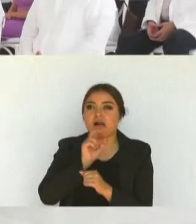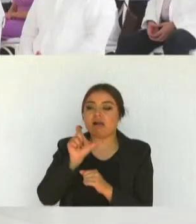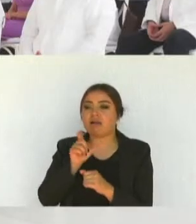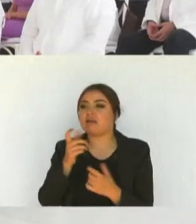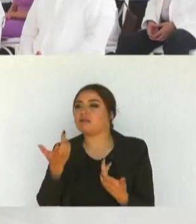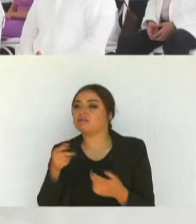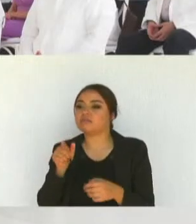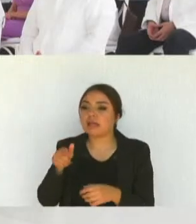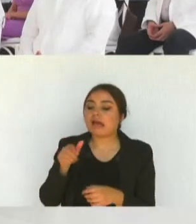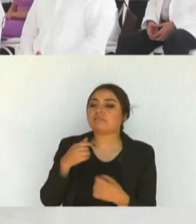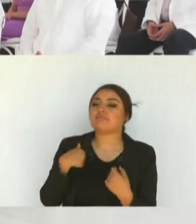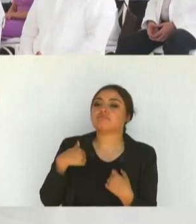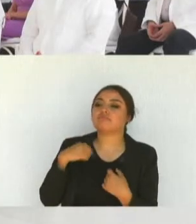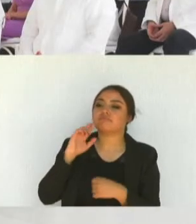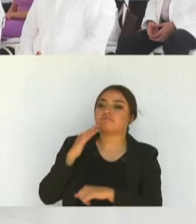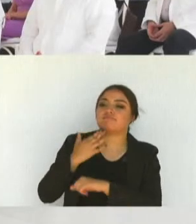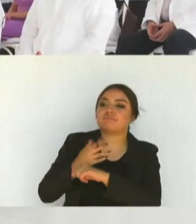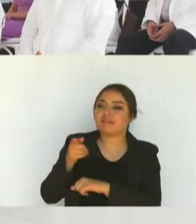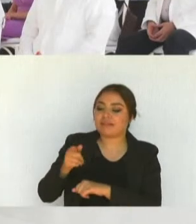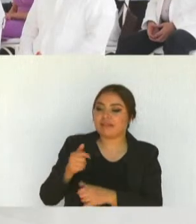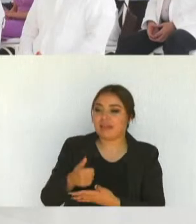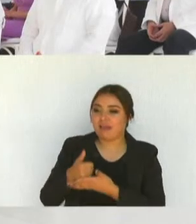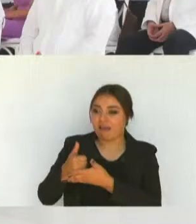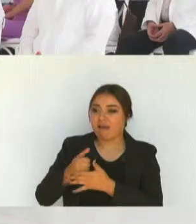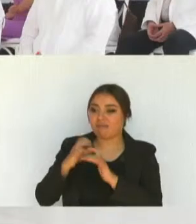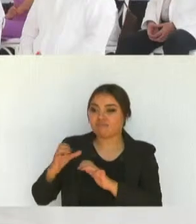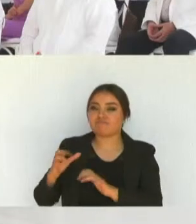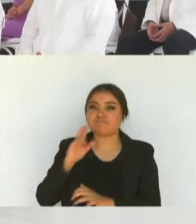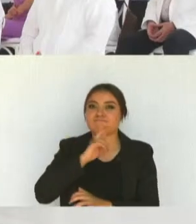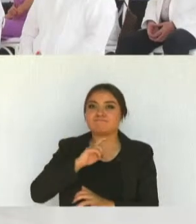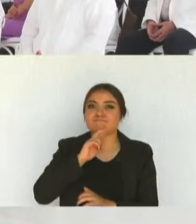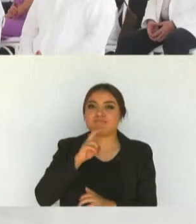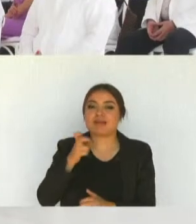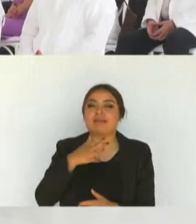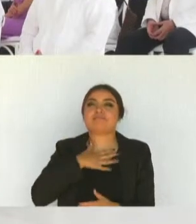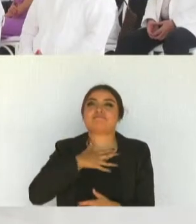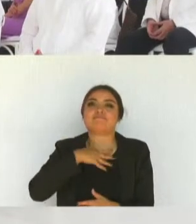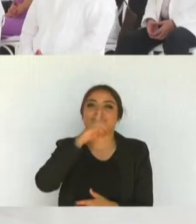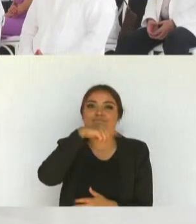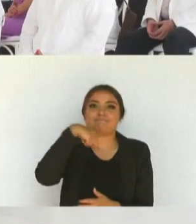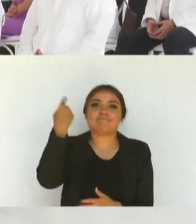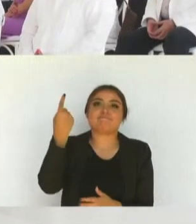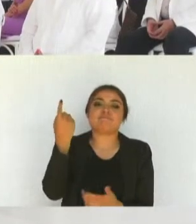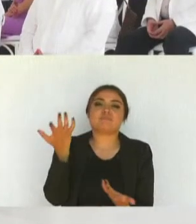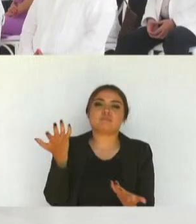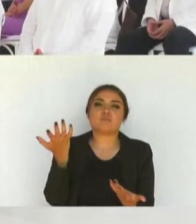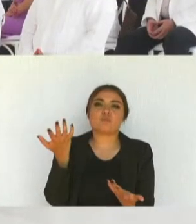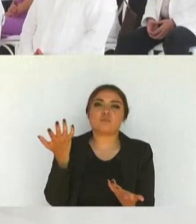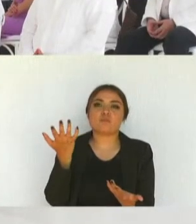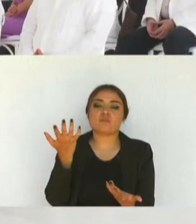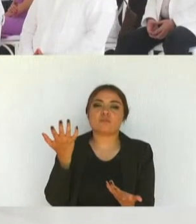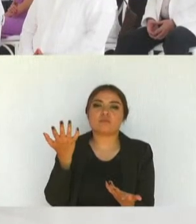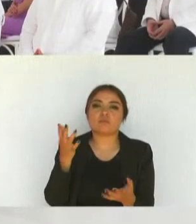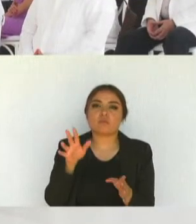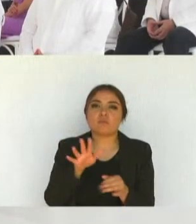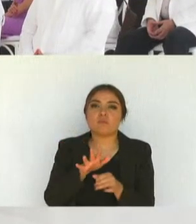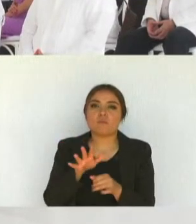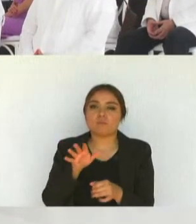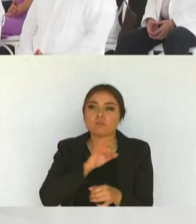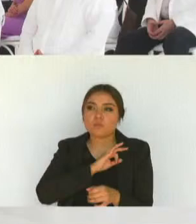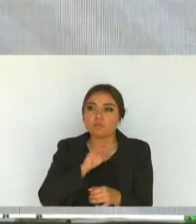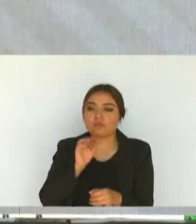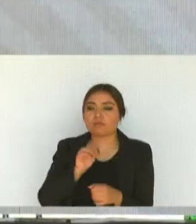cargo, y eso nos facilitó mucho el poder también entrar a los